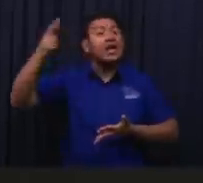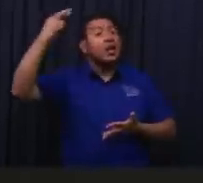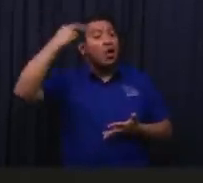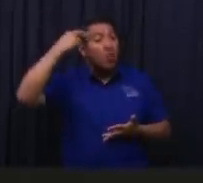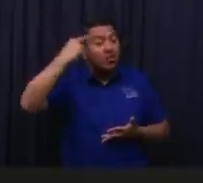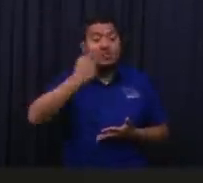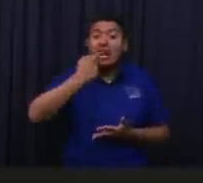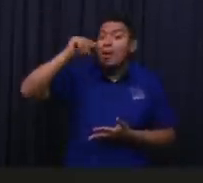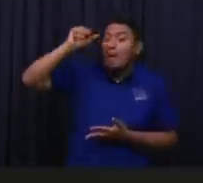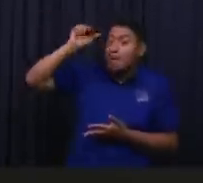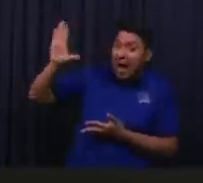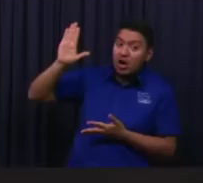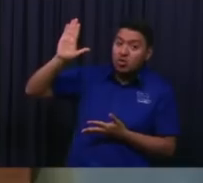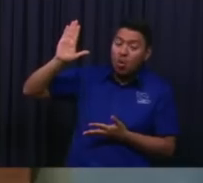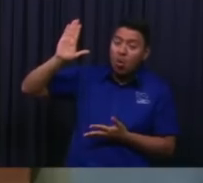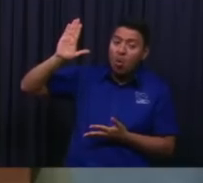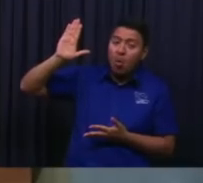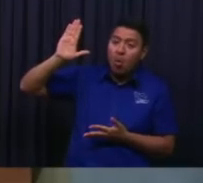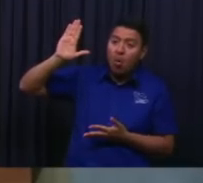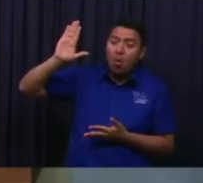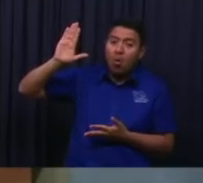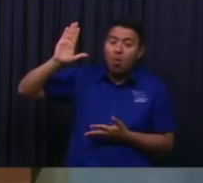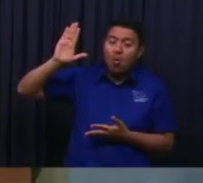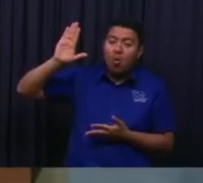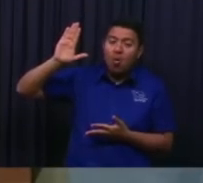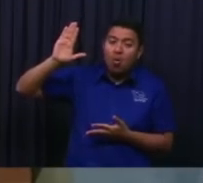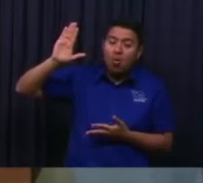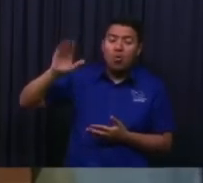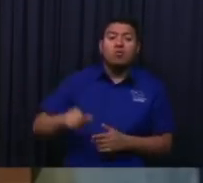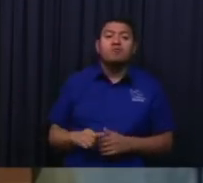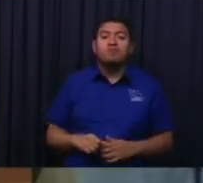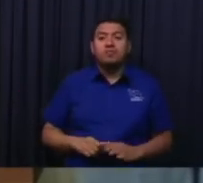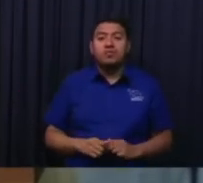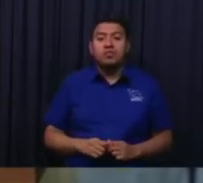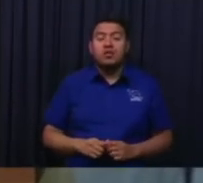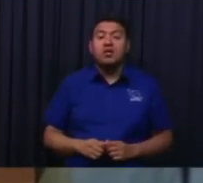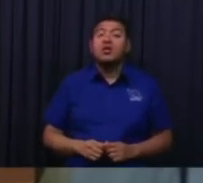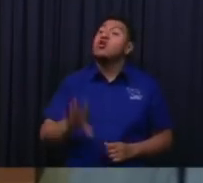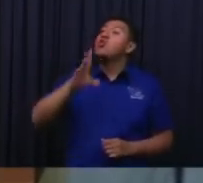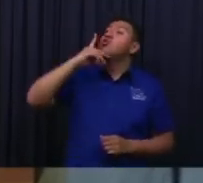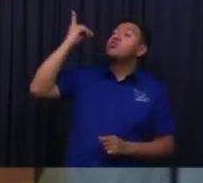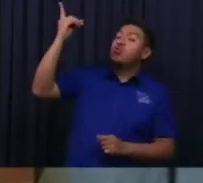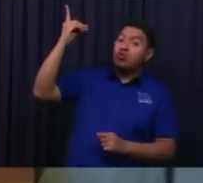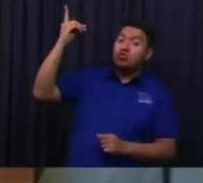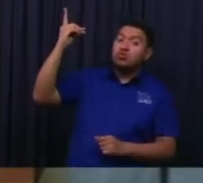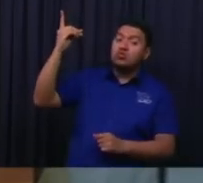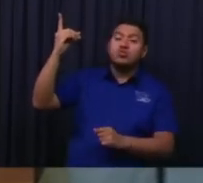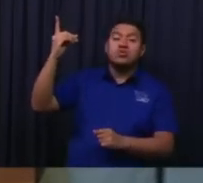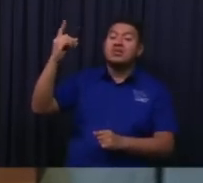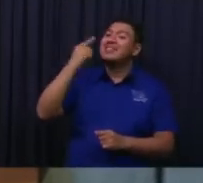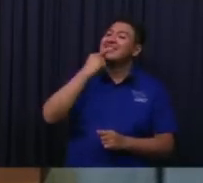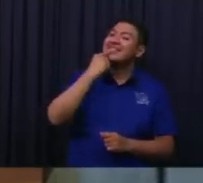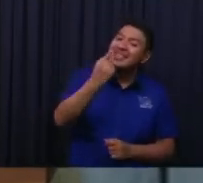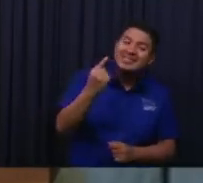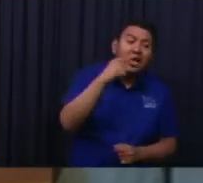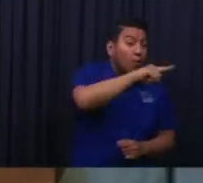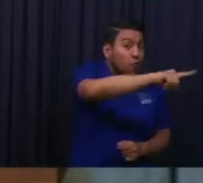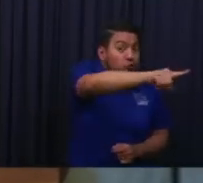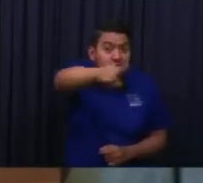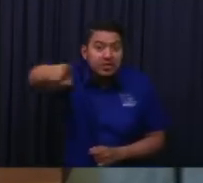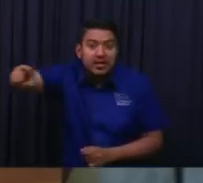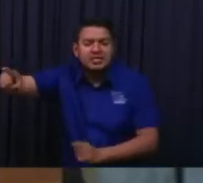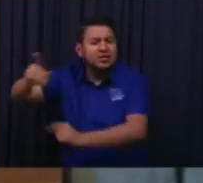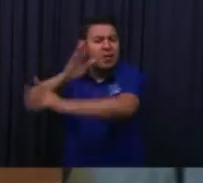recuerdes el pacto este, cada vez que renovemos votos, voy a volverte a decir que te voy